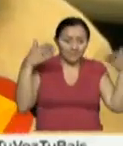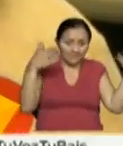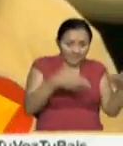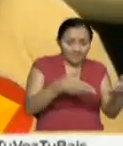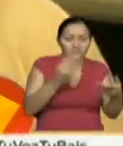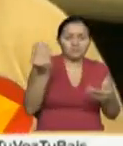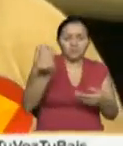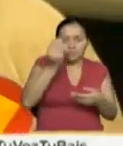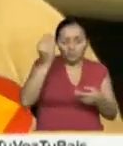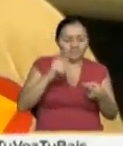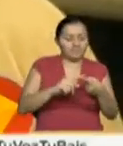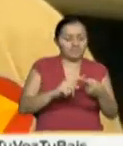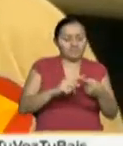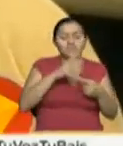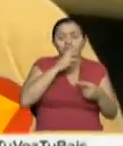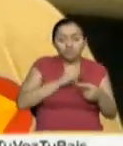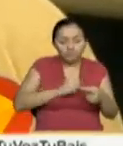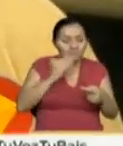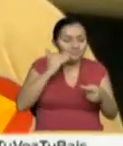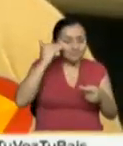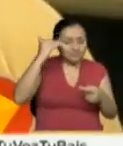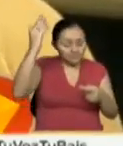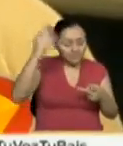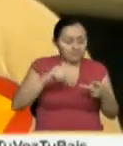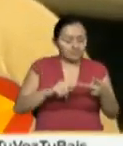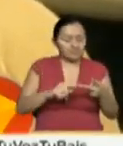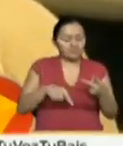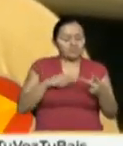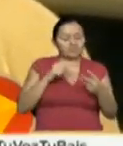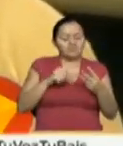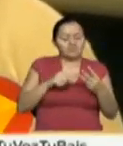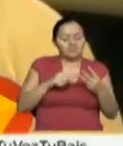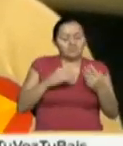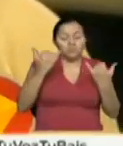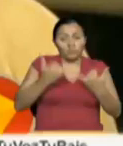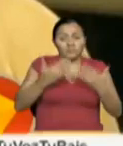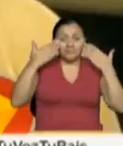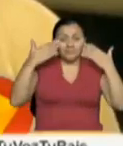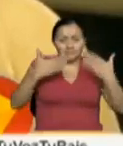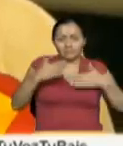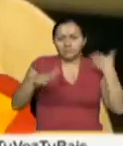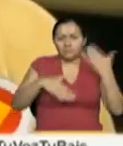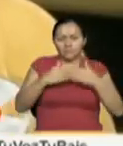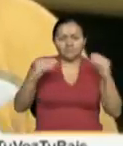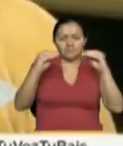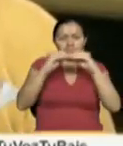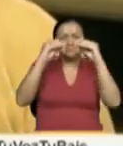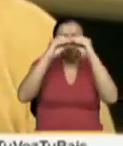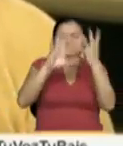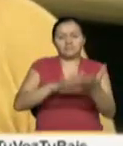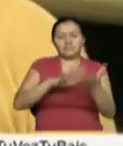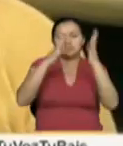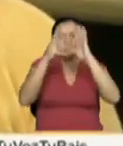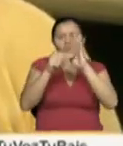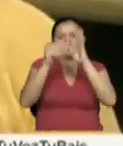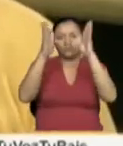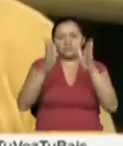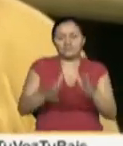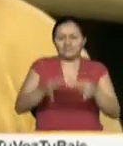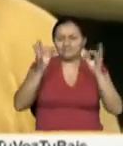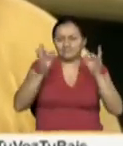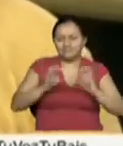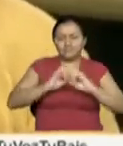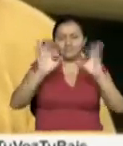los jóvenes, a los ancianos. Estamos siendo atendidos también por esta revolución ciudadana, en